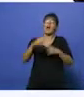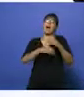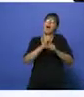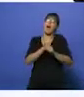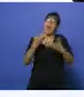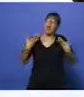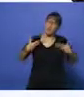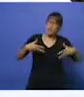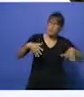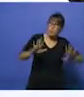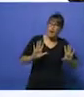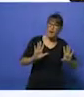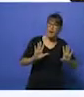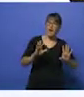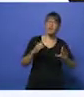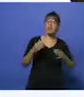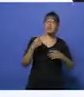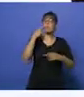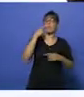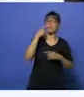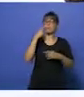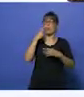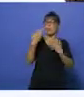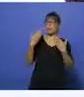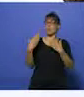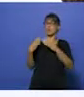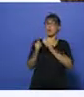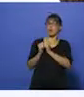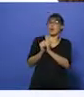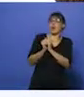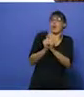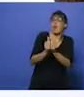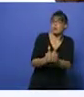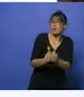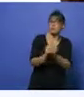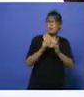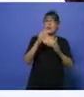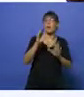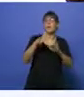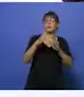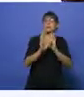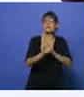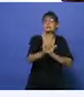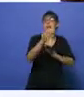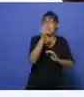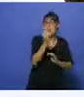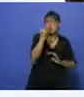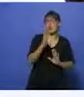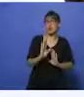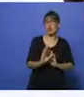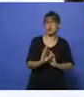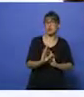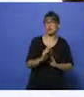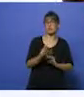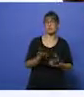los municipios todavía tenemos espalda como para salir a bancar la situación esperando una pronta mejoría. Pero bueno, hay realidades que